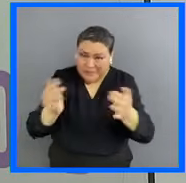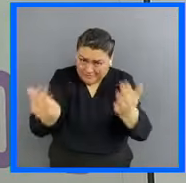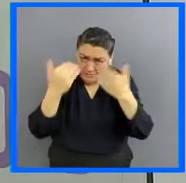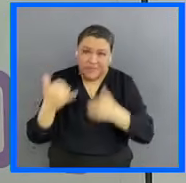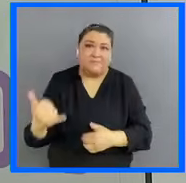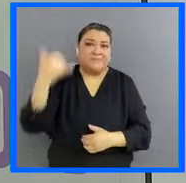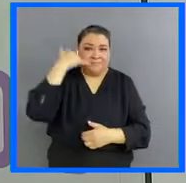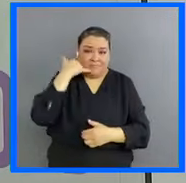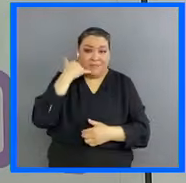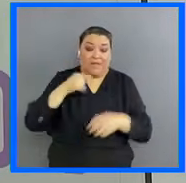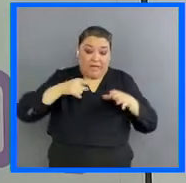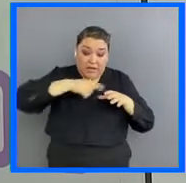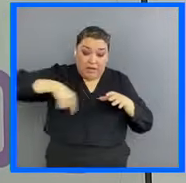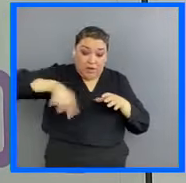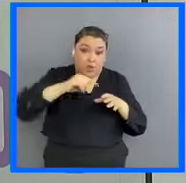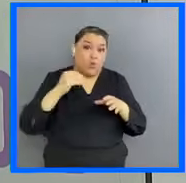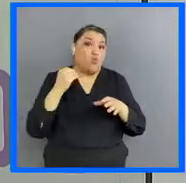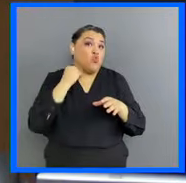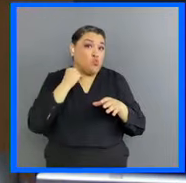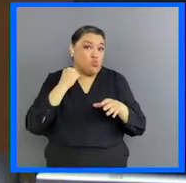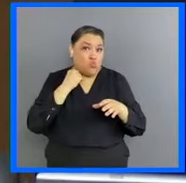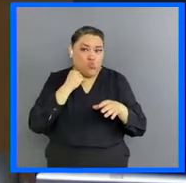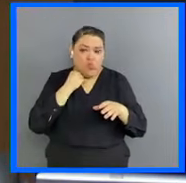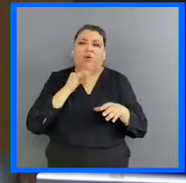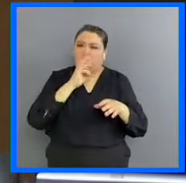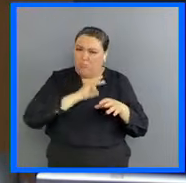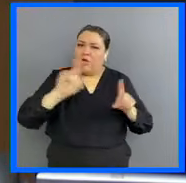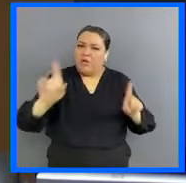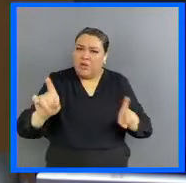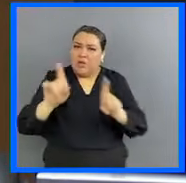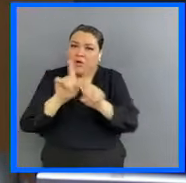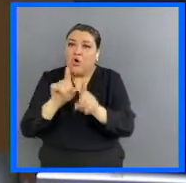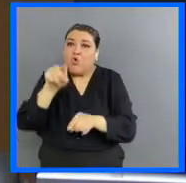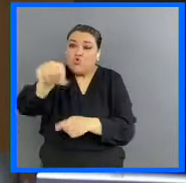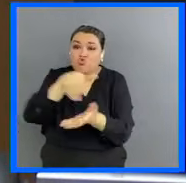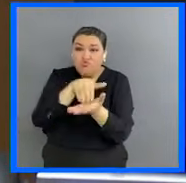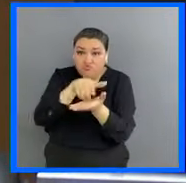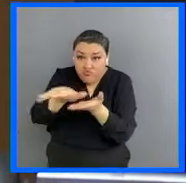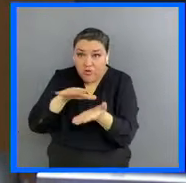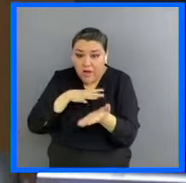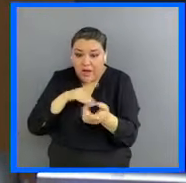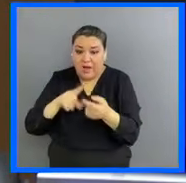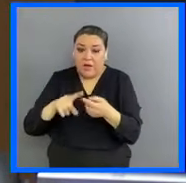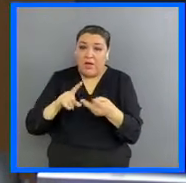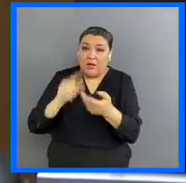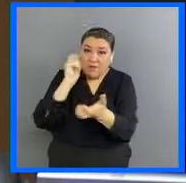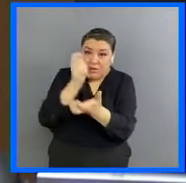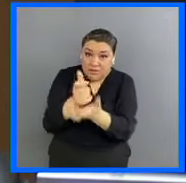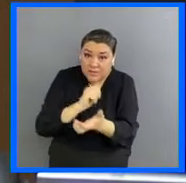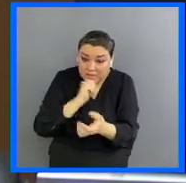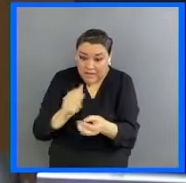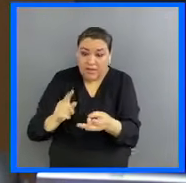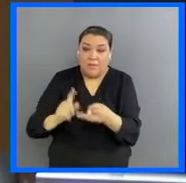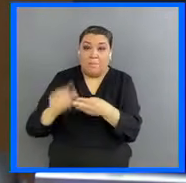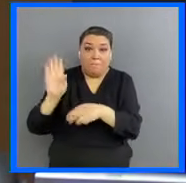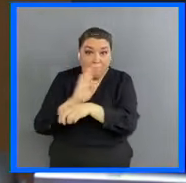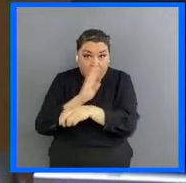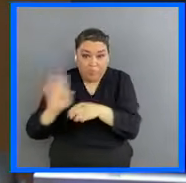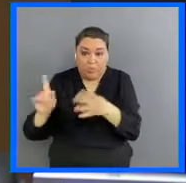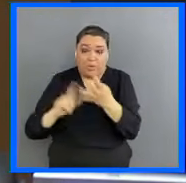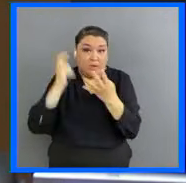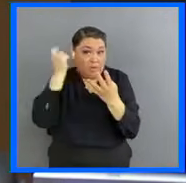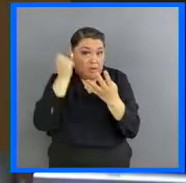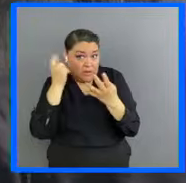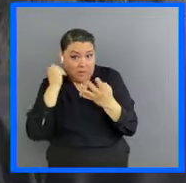pueden orientar y representar en casos de despido injustificado, pago de prestaciones, pensiones, jubilaciones,